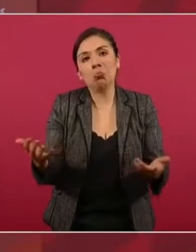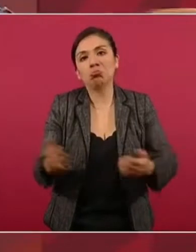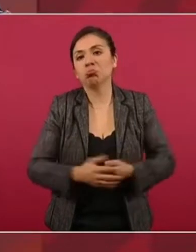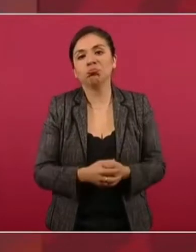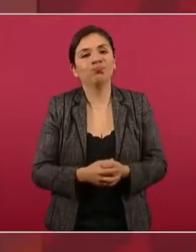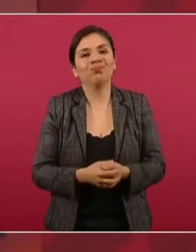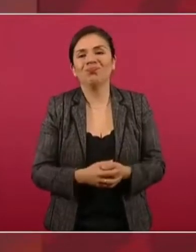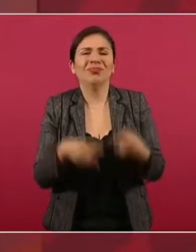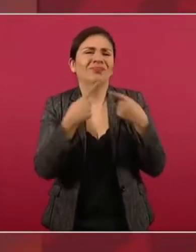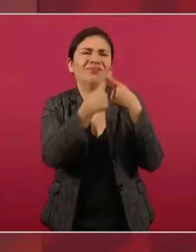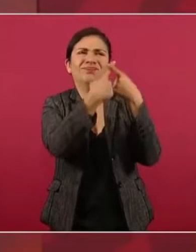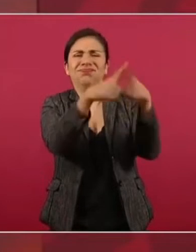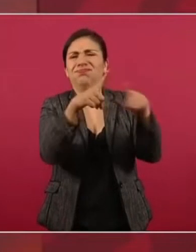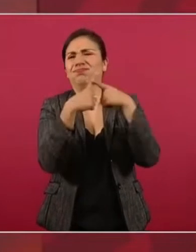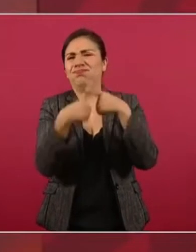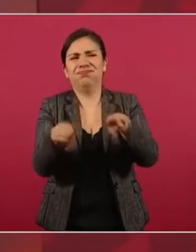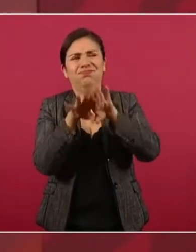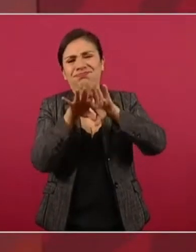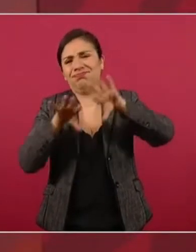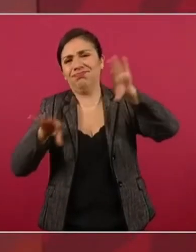Son cosas distintas.